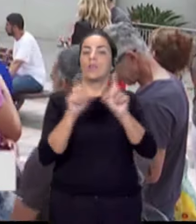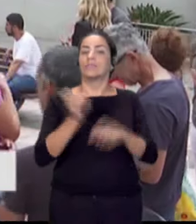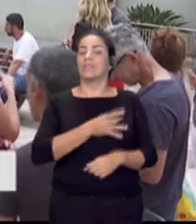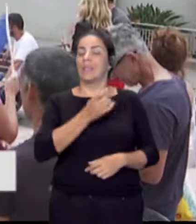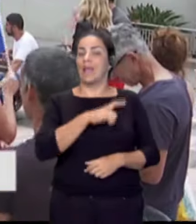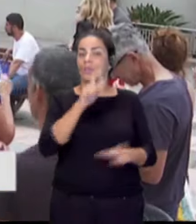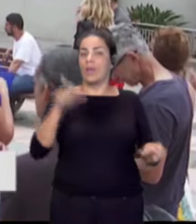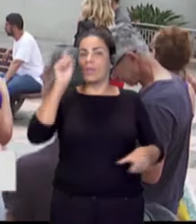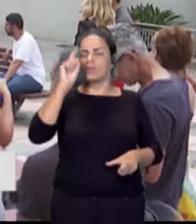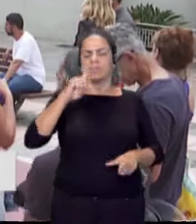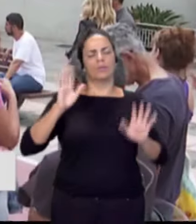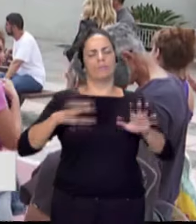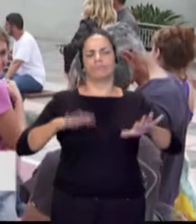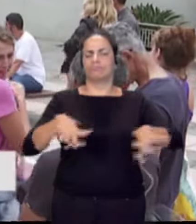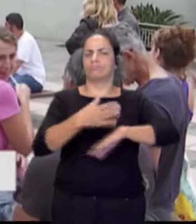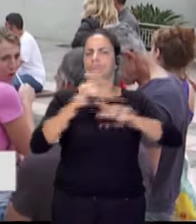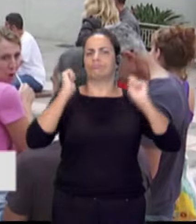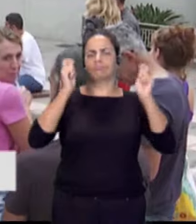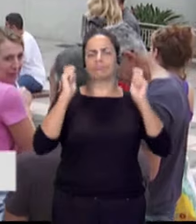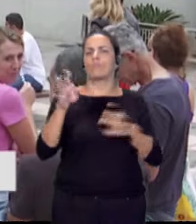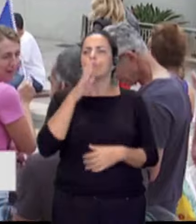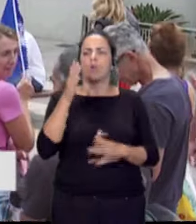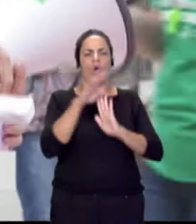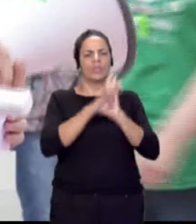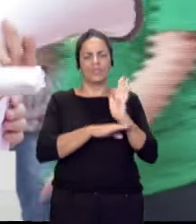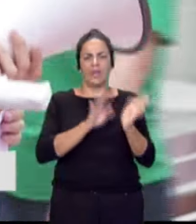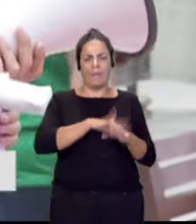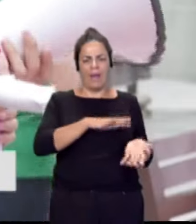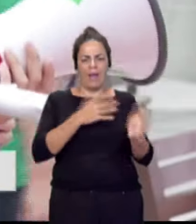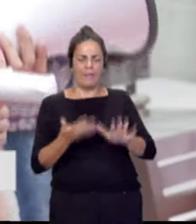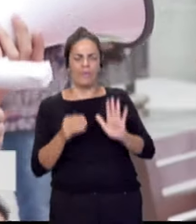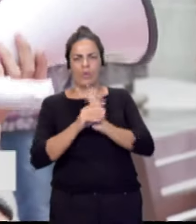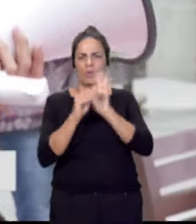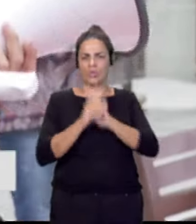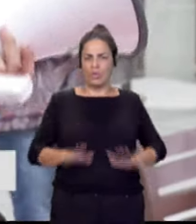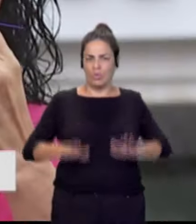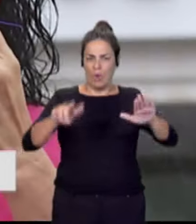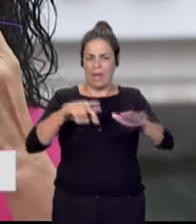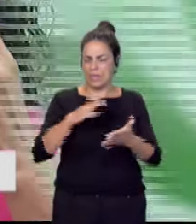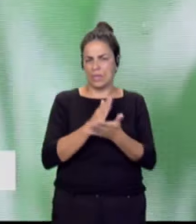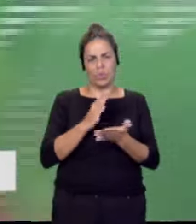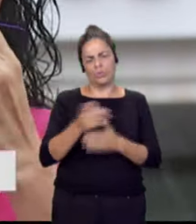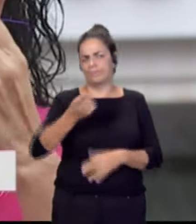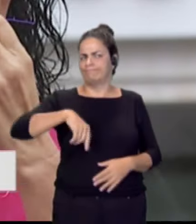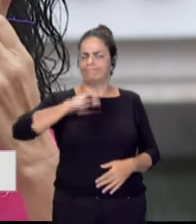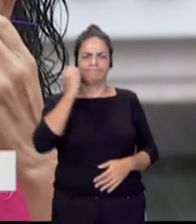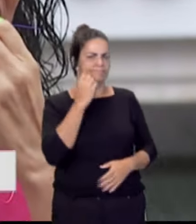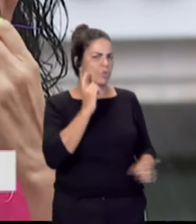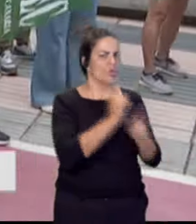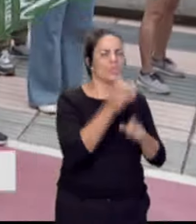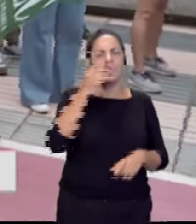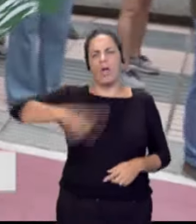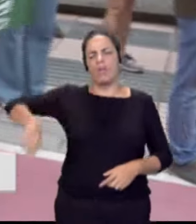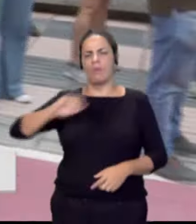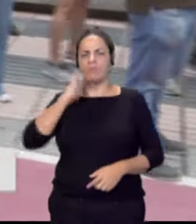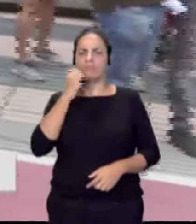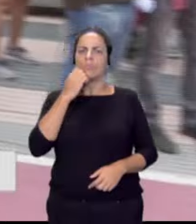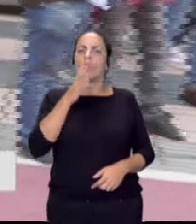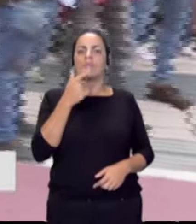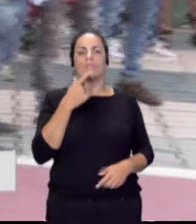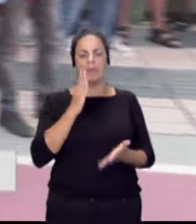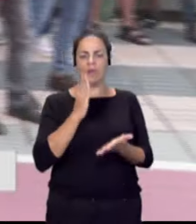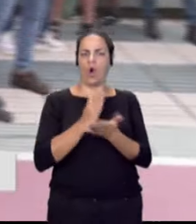por las condiciones en las que se ha implantado la enseñanza de la formación profesional dual durante este curso. Se quejan de que les han asignado menos horas lectivas,